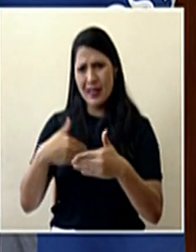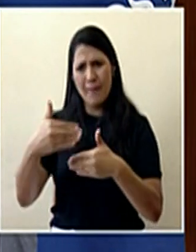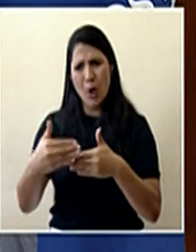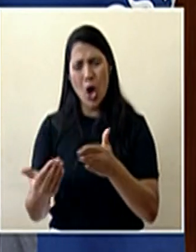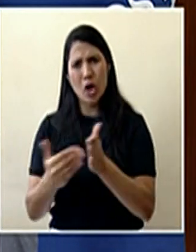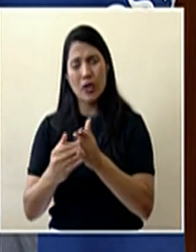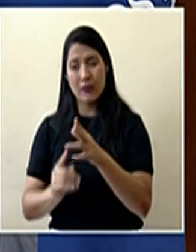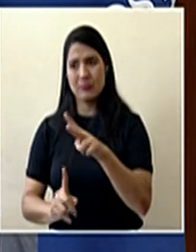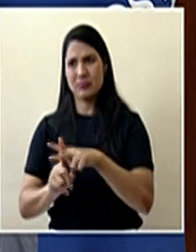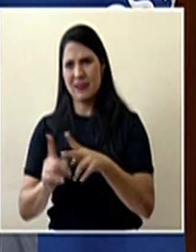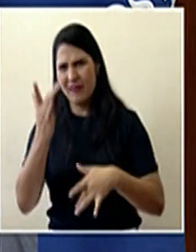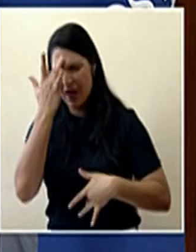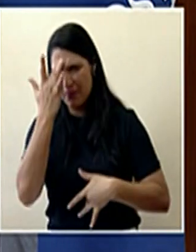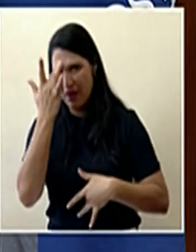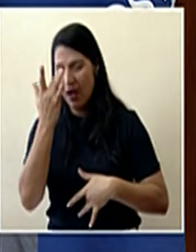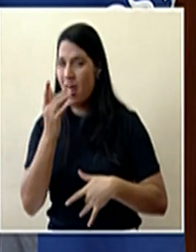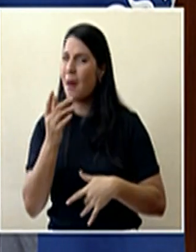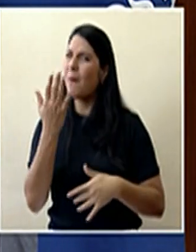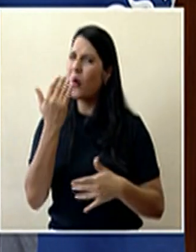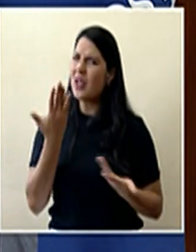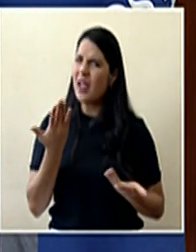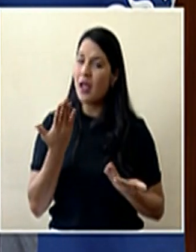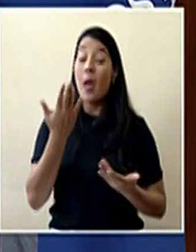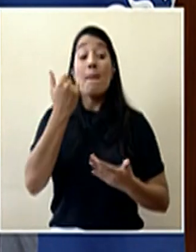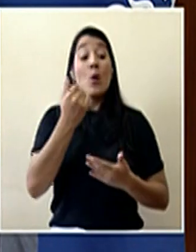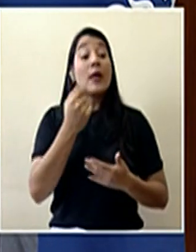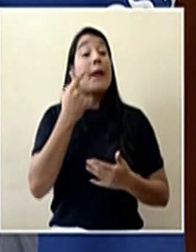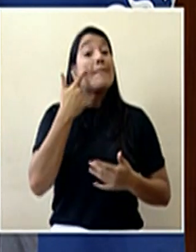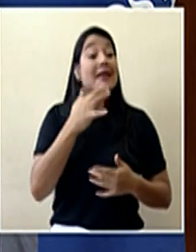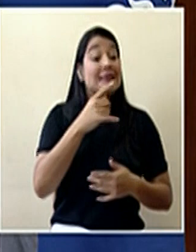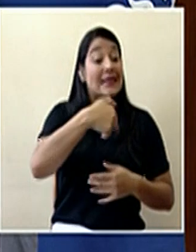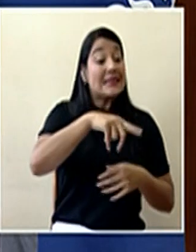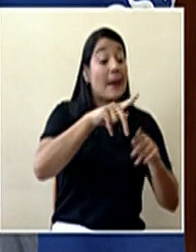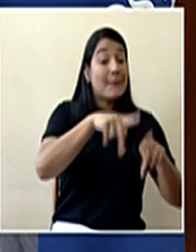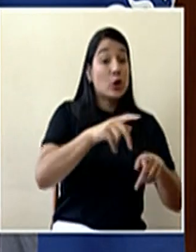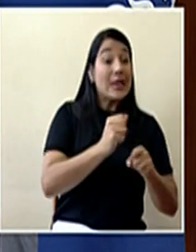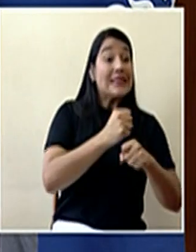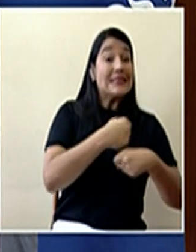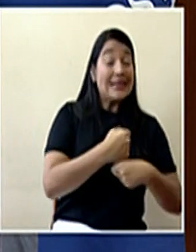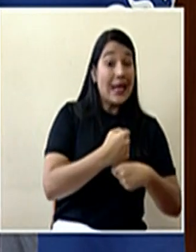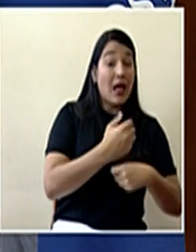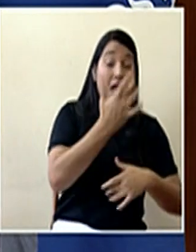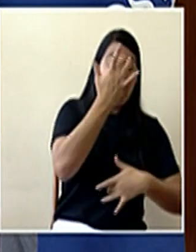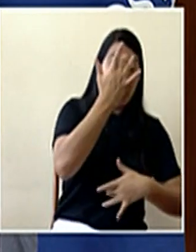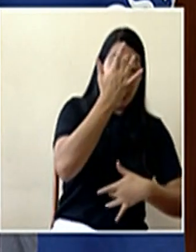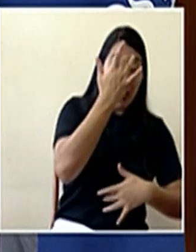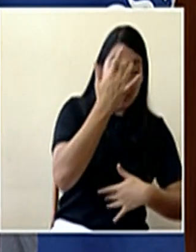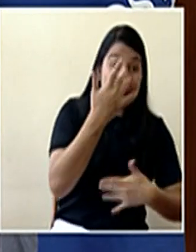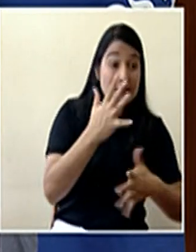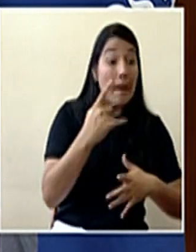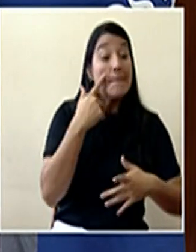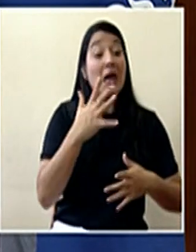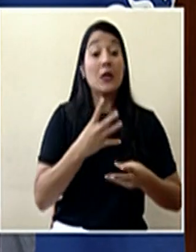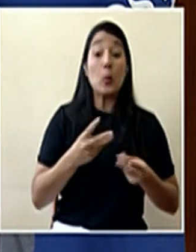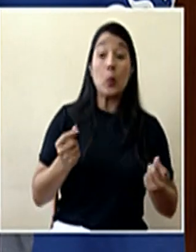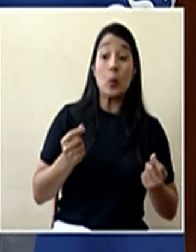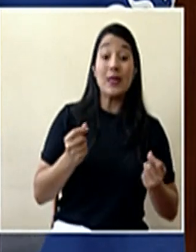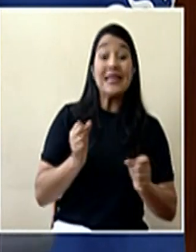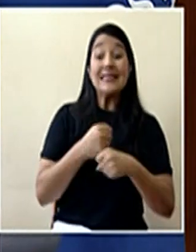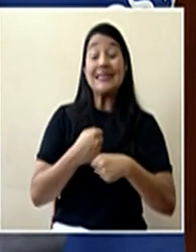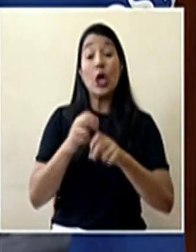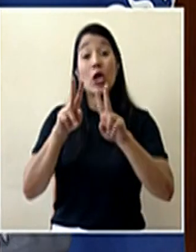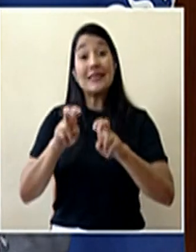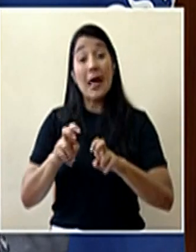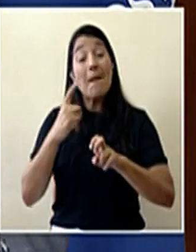correcto, pero no se ha evidenciado este tipo de reinfección, o sea, de volverse a infectar en pocos días o incluso semanas